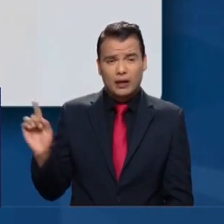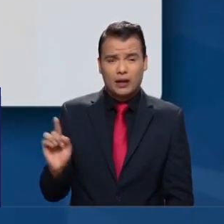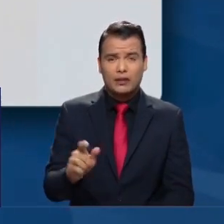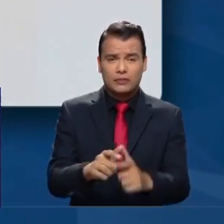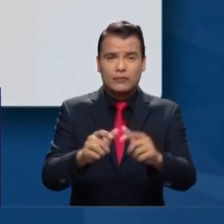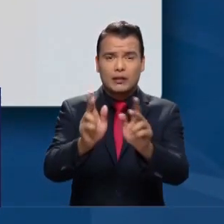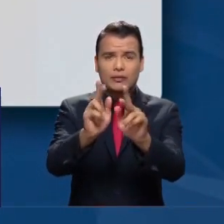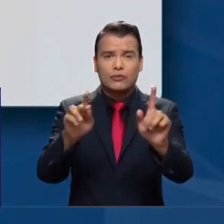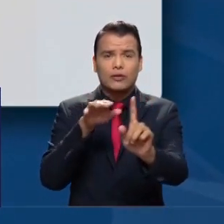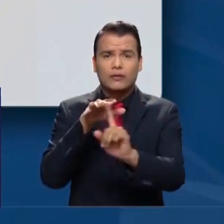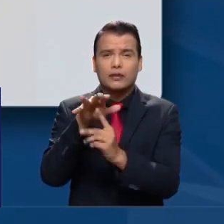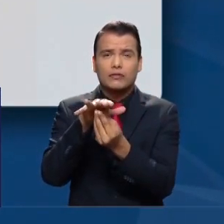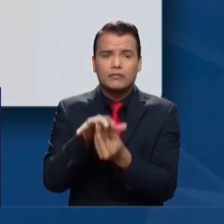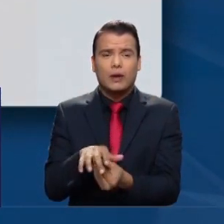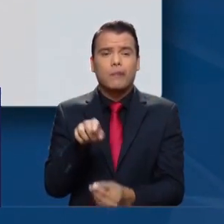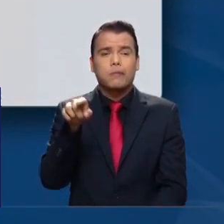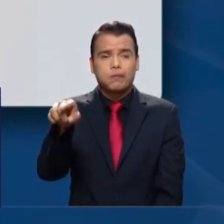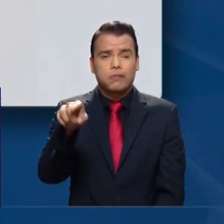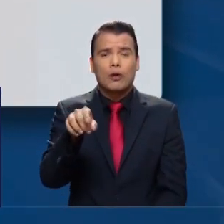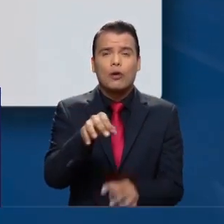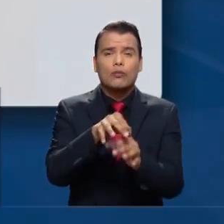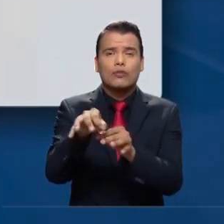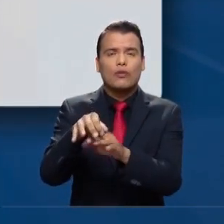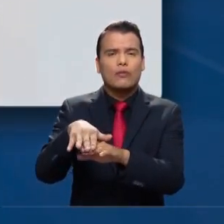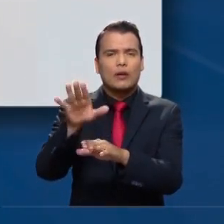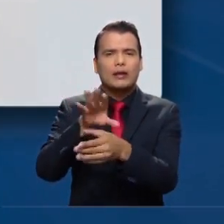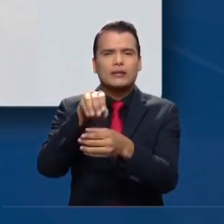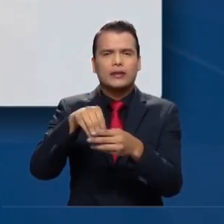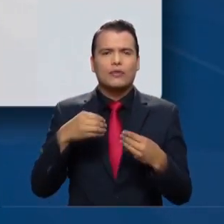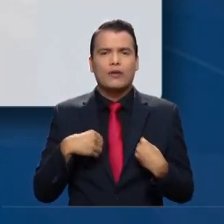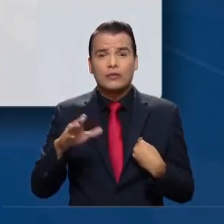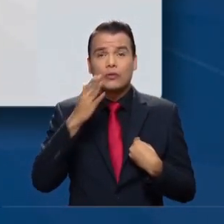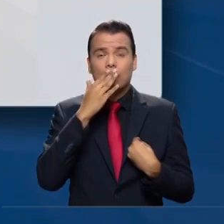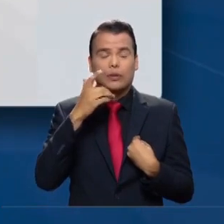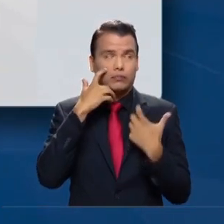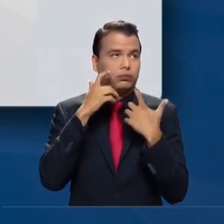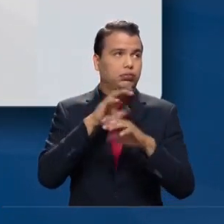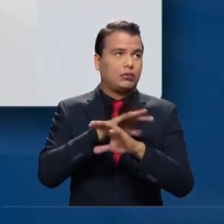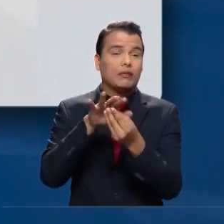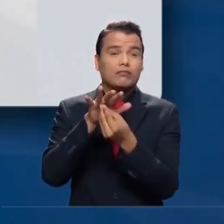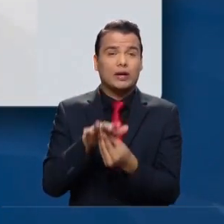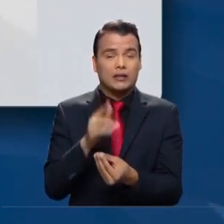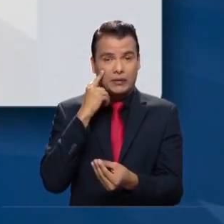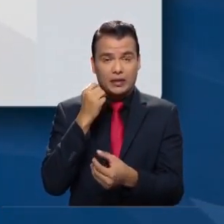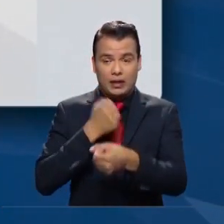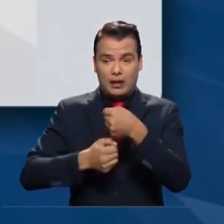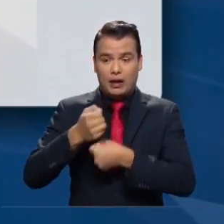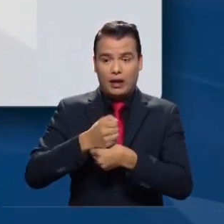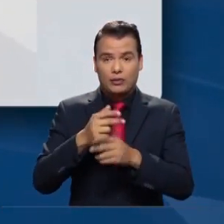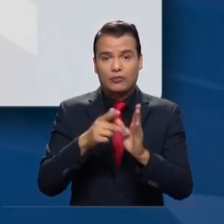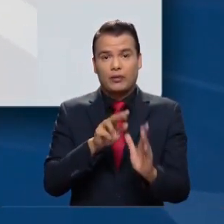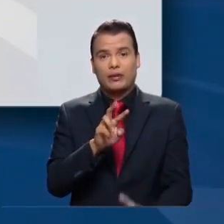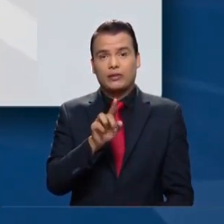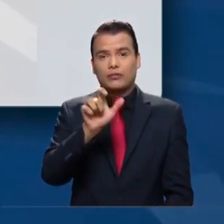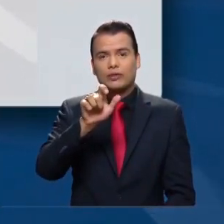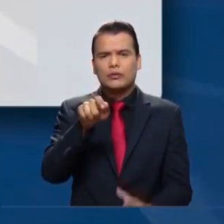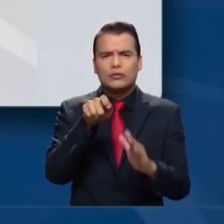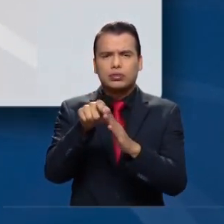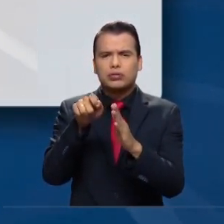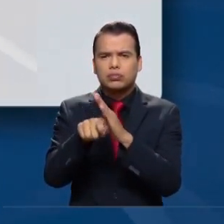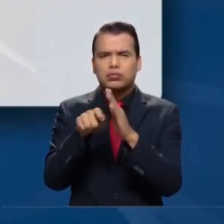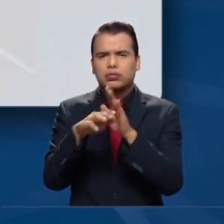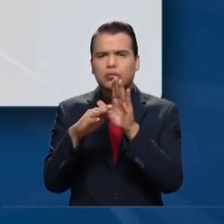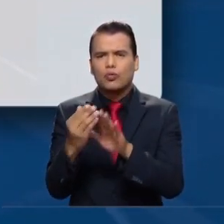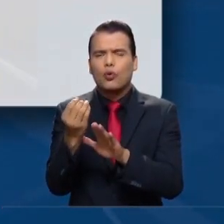en los territorios indígenas como Caldono. En el año 2021 fueron 17 personas asesinadas con arma de